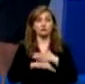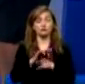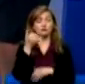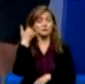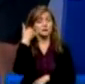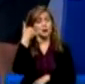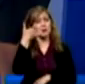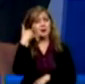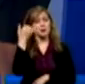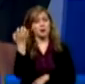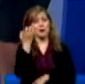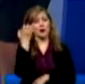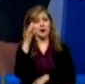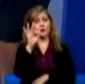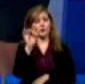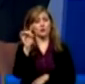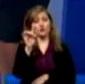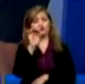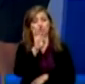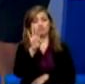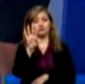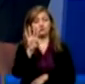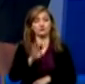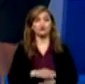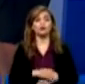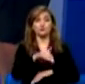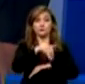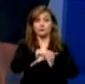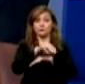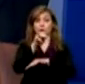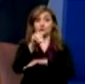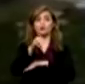de emergencia se receptaron en la tarde de este martes.